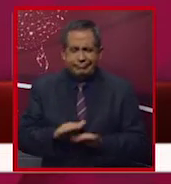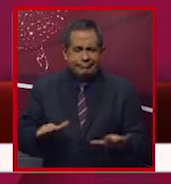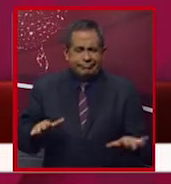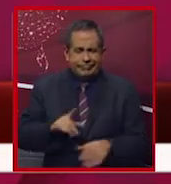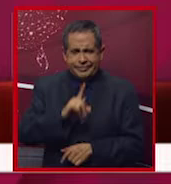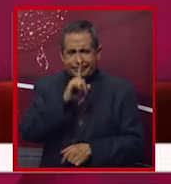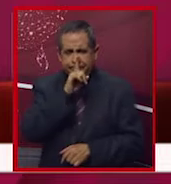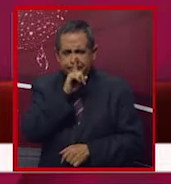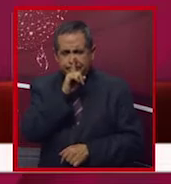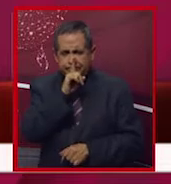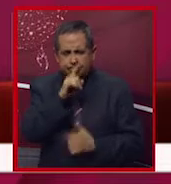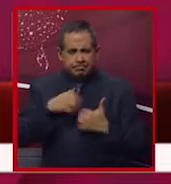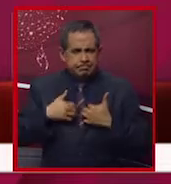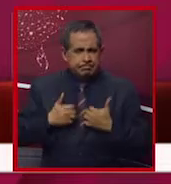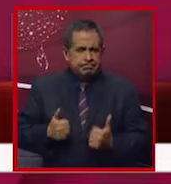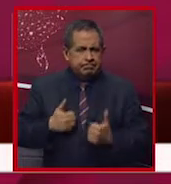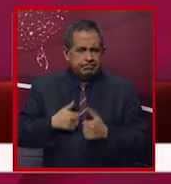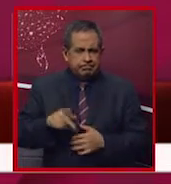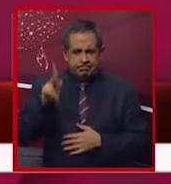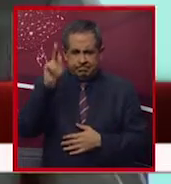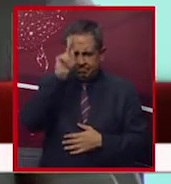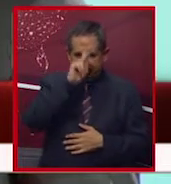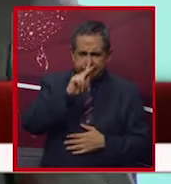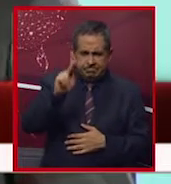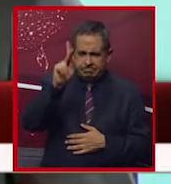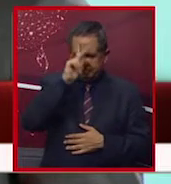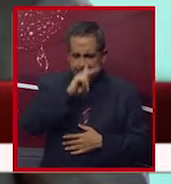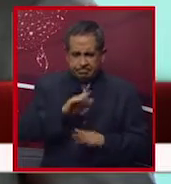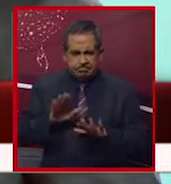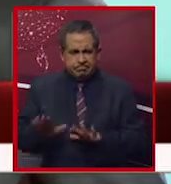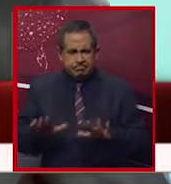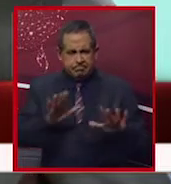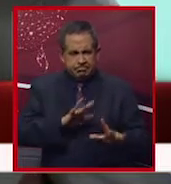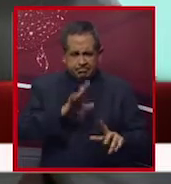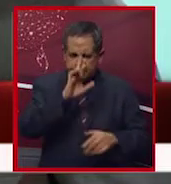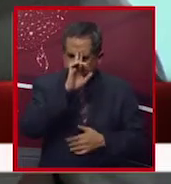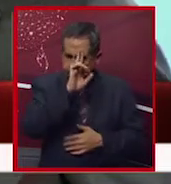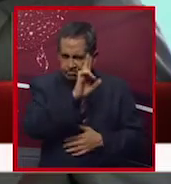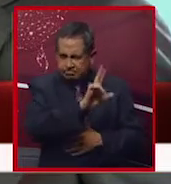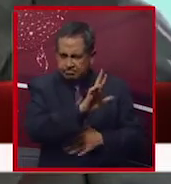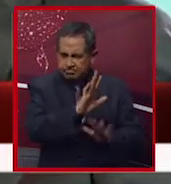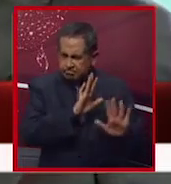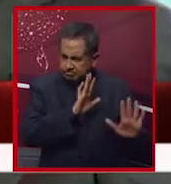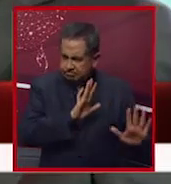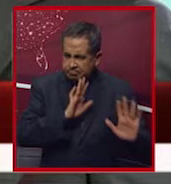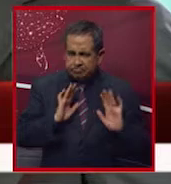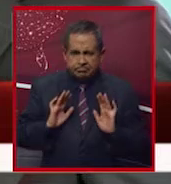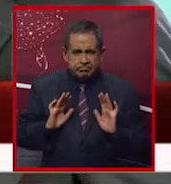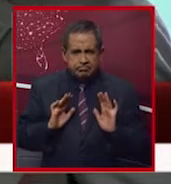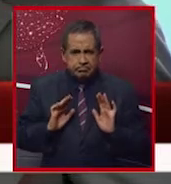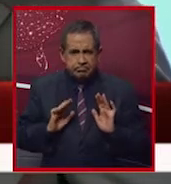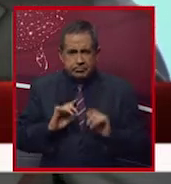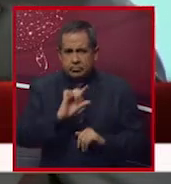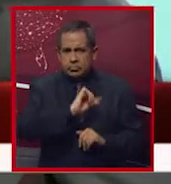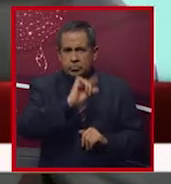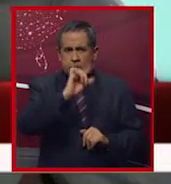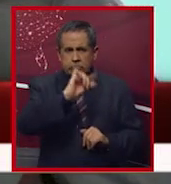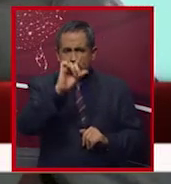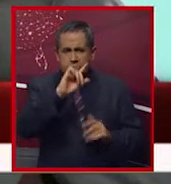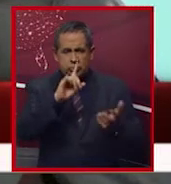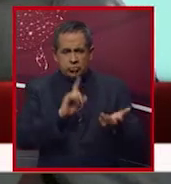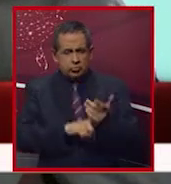provocación, que vamos a actuar con prudencia, con respeto a las